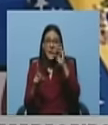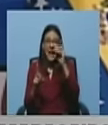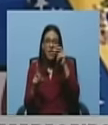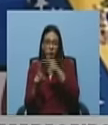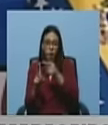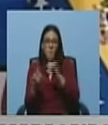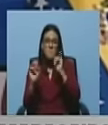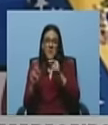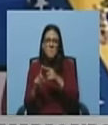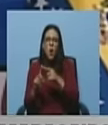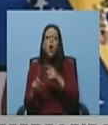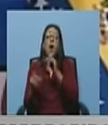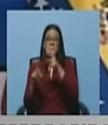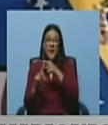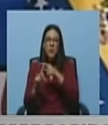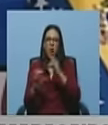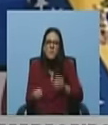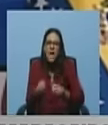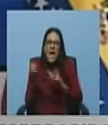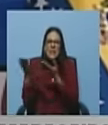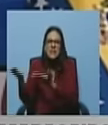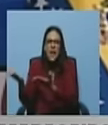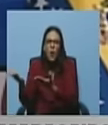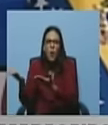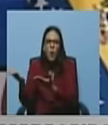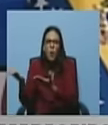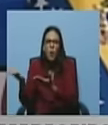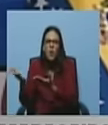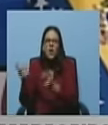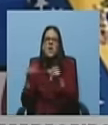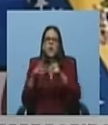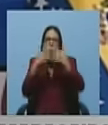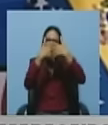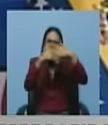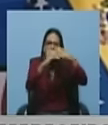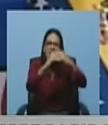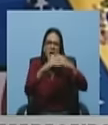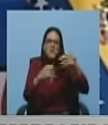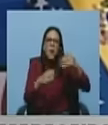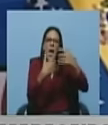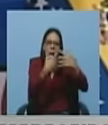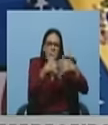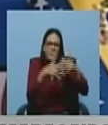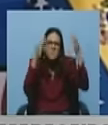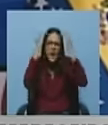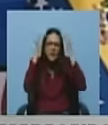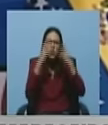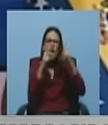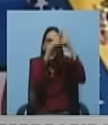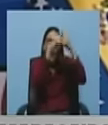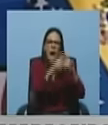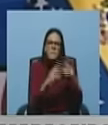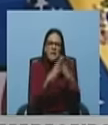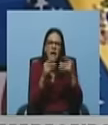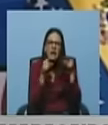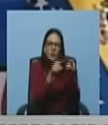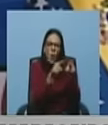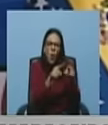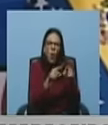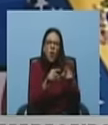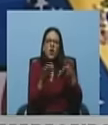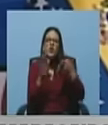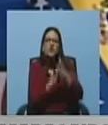Pedro Telechea le entregó el cerebro de la empresa, toda la administración de